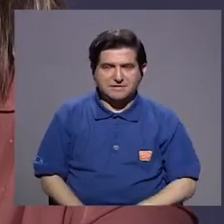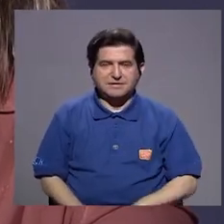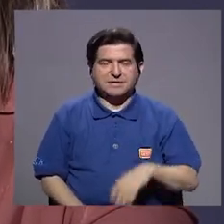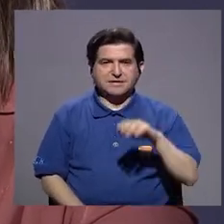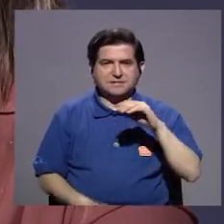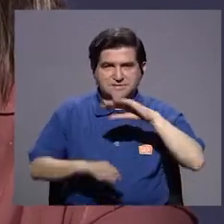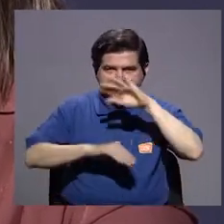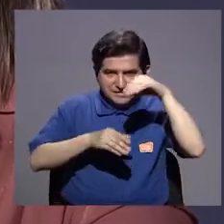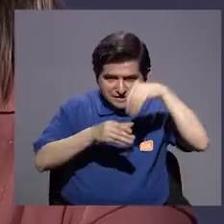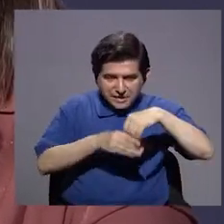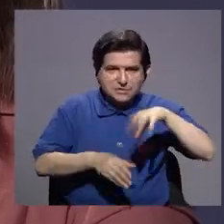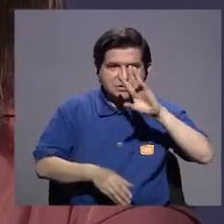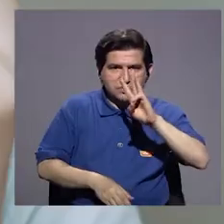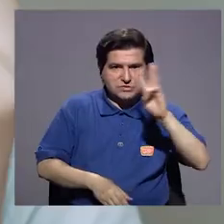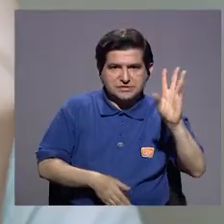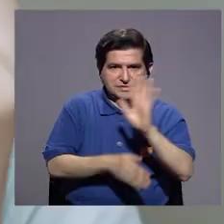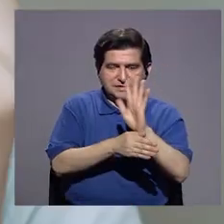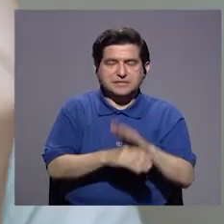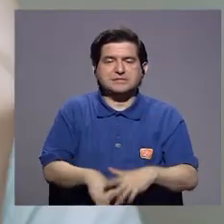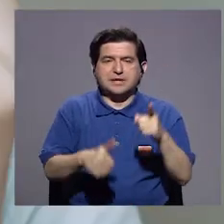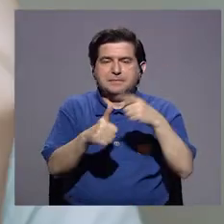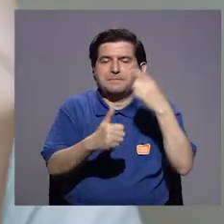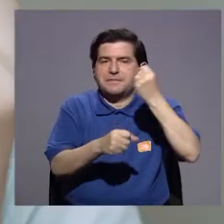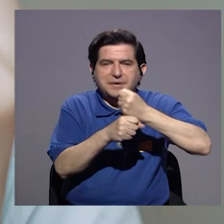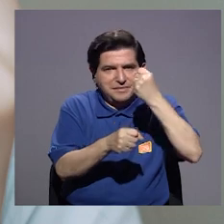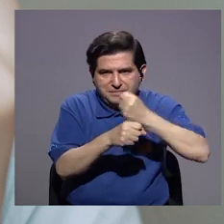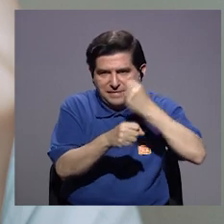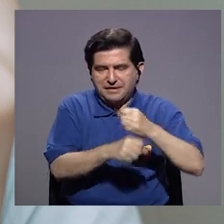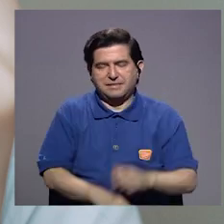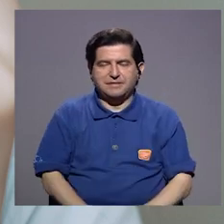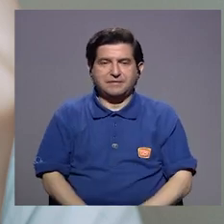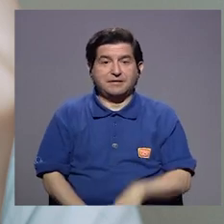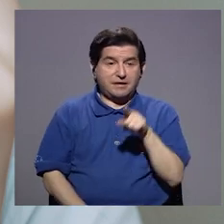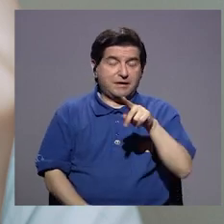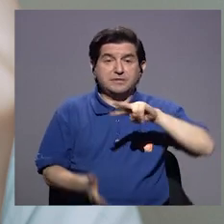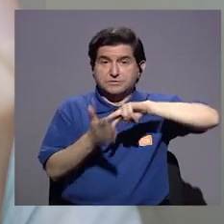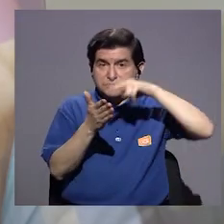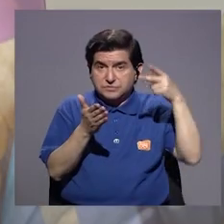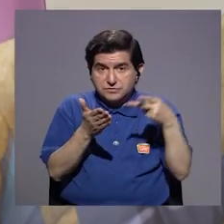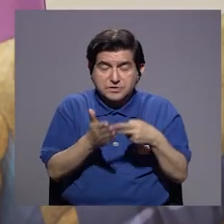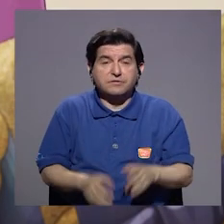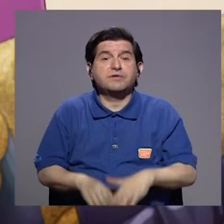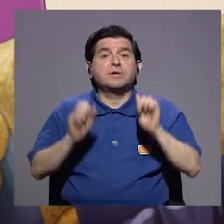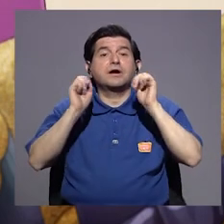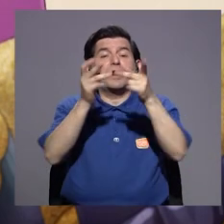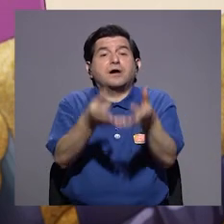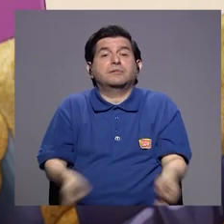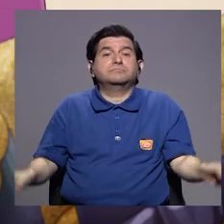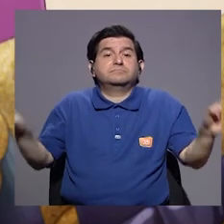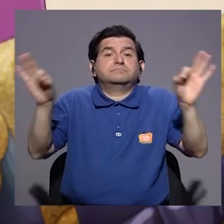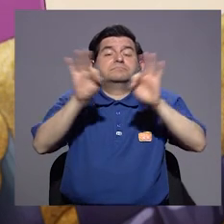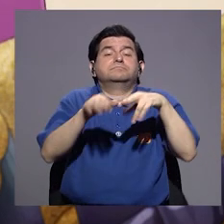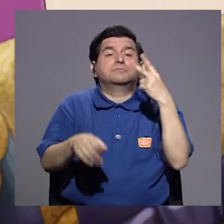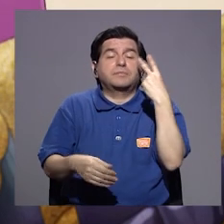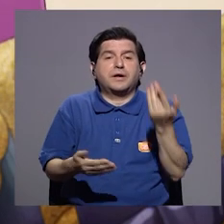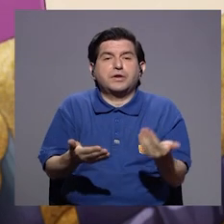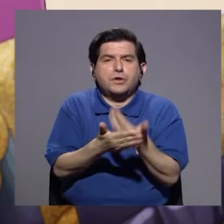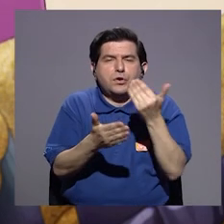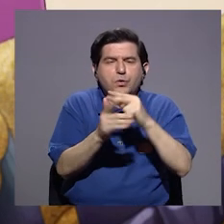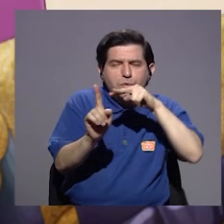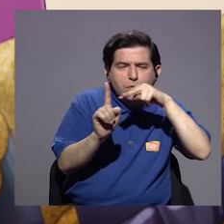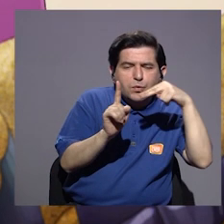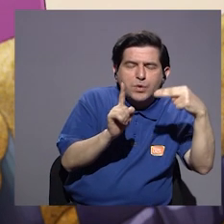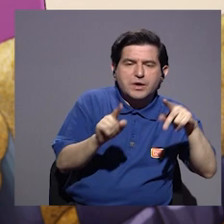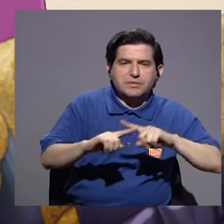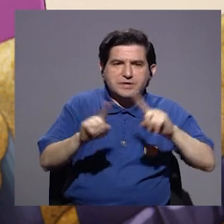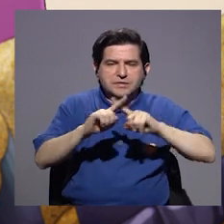las 66 películas son óperas primas. Entonces esto sin duda va a resultar una grandísima oportunidad de ver nuevas